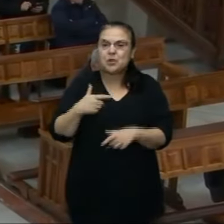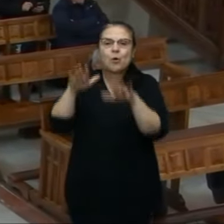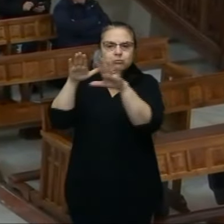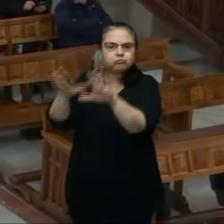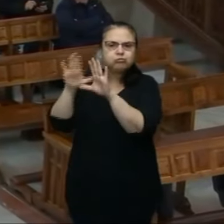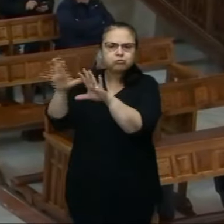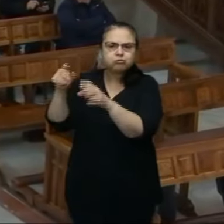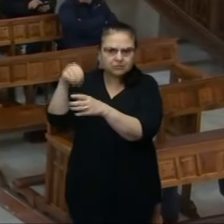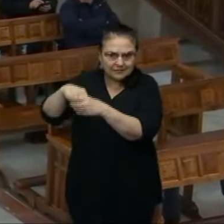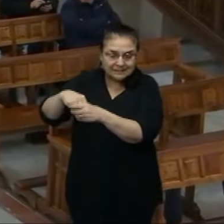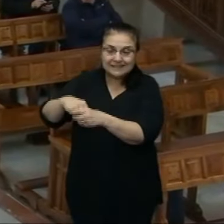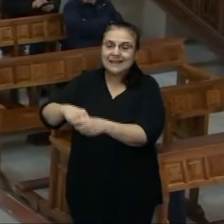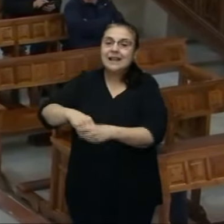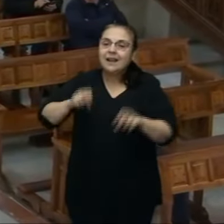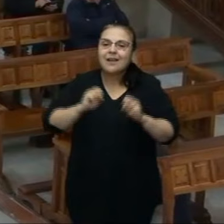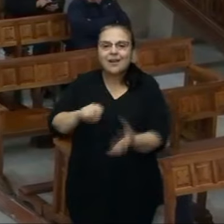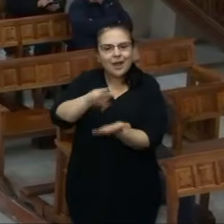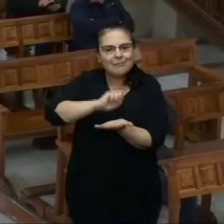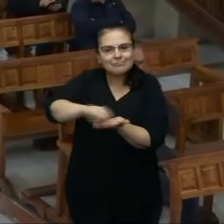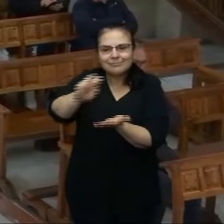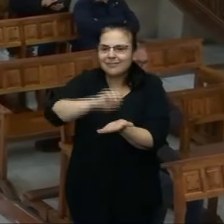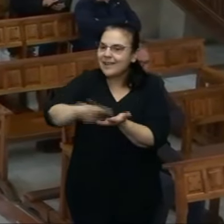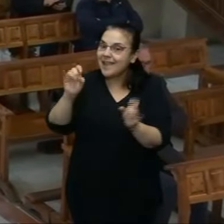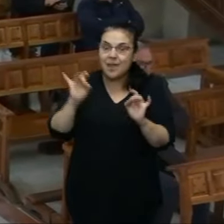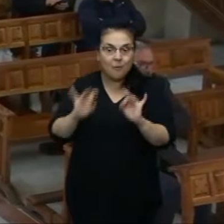él, debe caminar como él caminó.